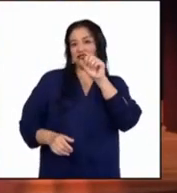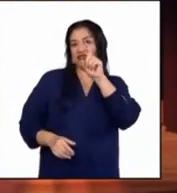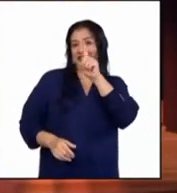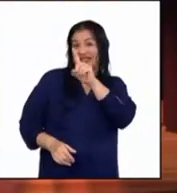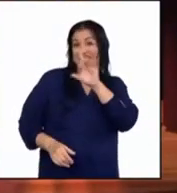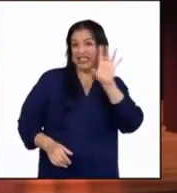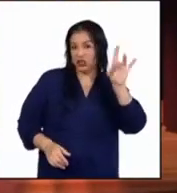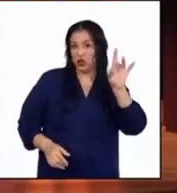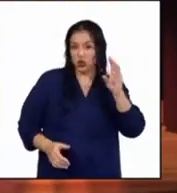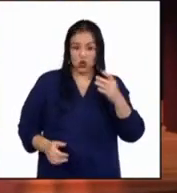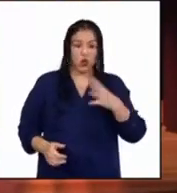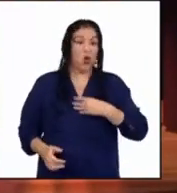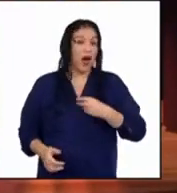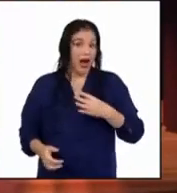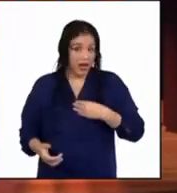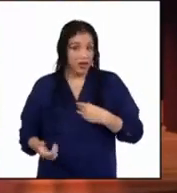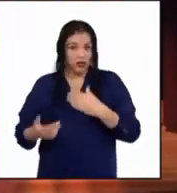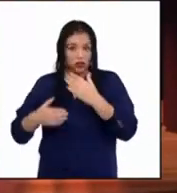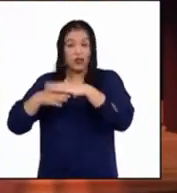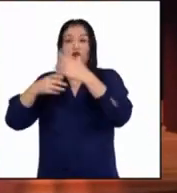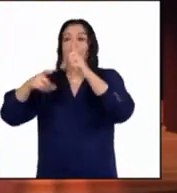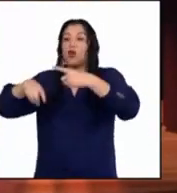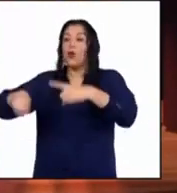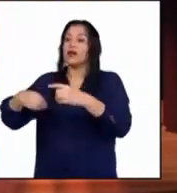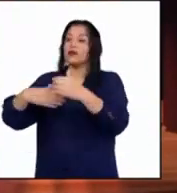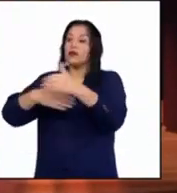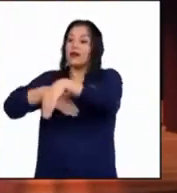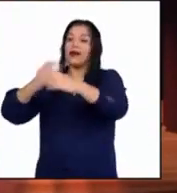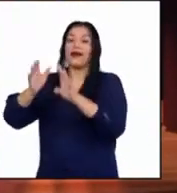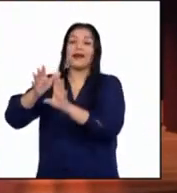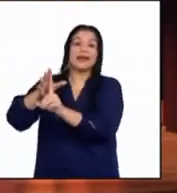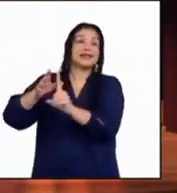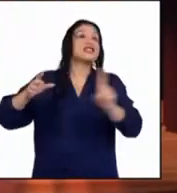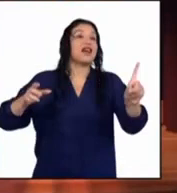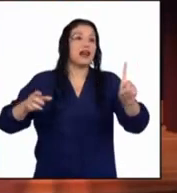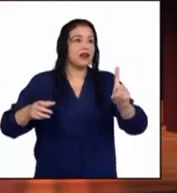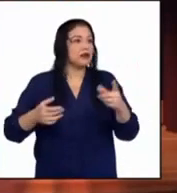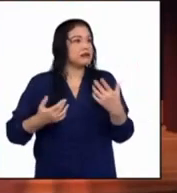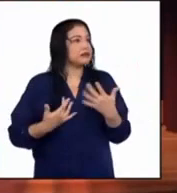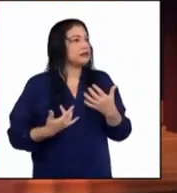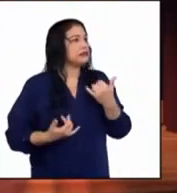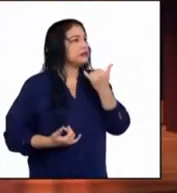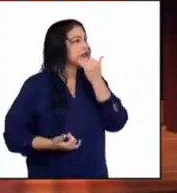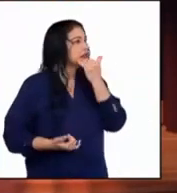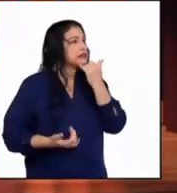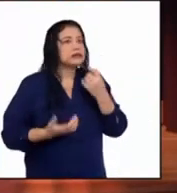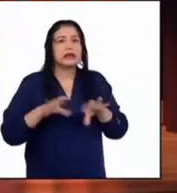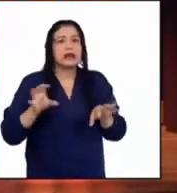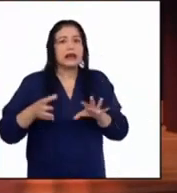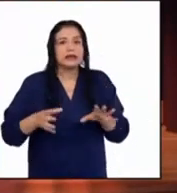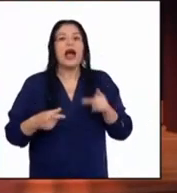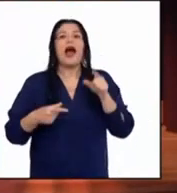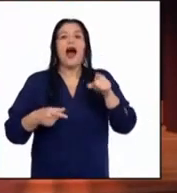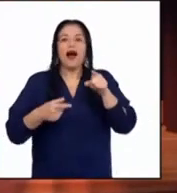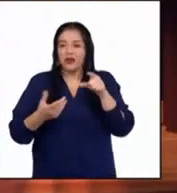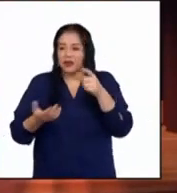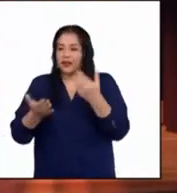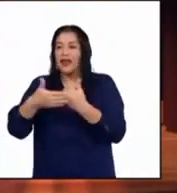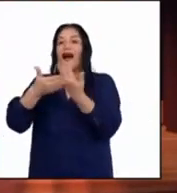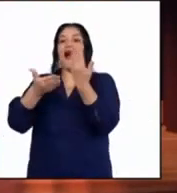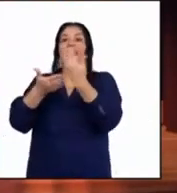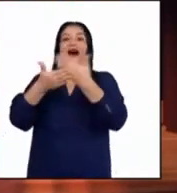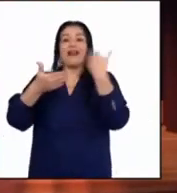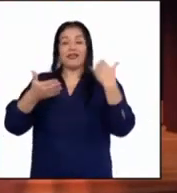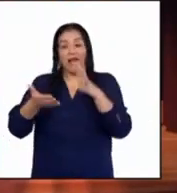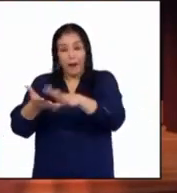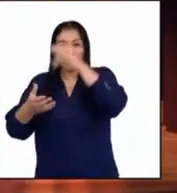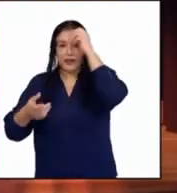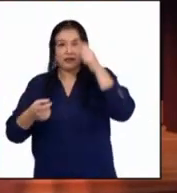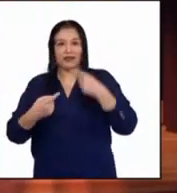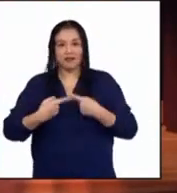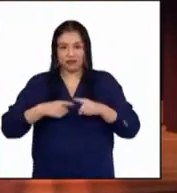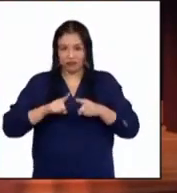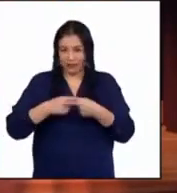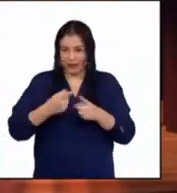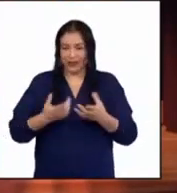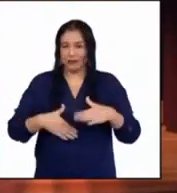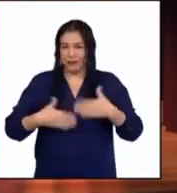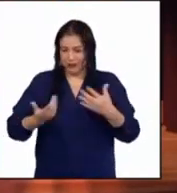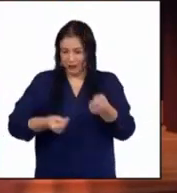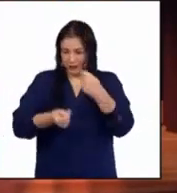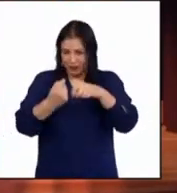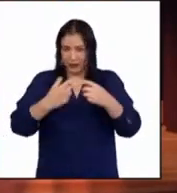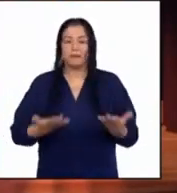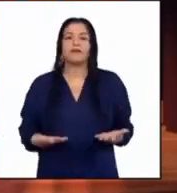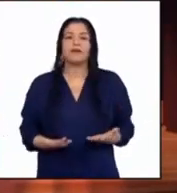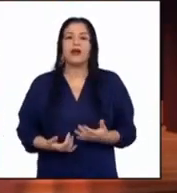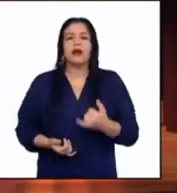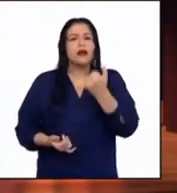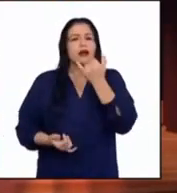difícil enfrentarse y esto les iba a servir como un recurso para enfrentar ese momento. Lo que pasó fue que mucho